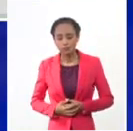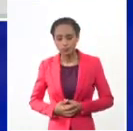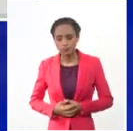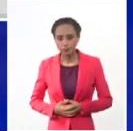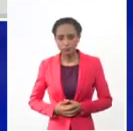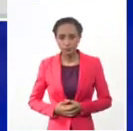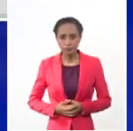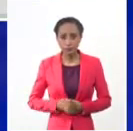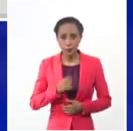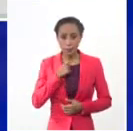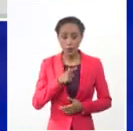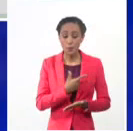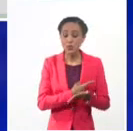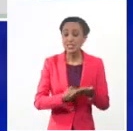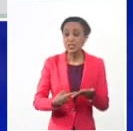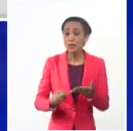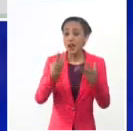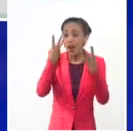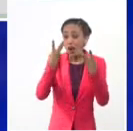la semana